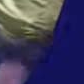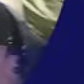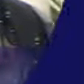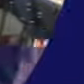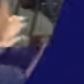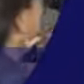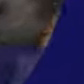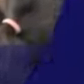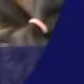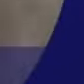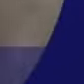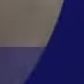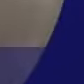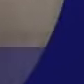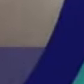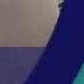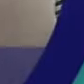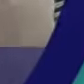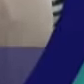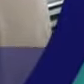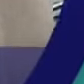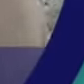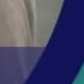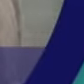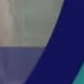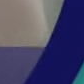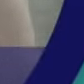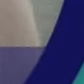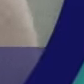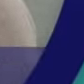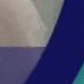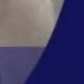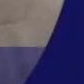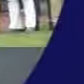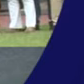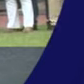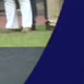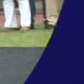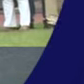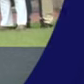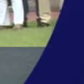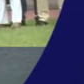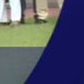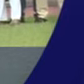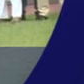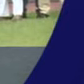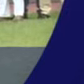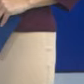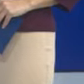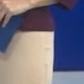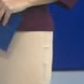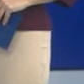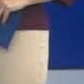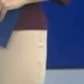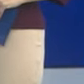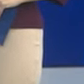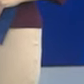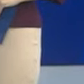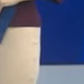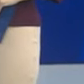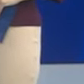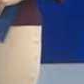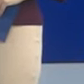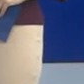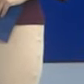Pablo Kuczynski también respondió a los cuestionamientos a su designación. Tenemos toda esta información para ustedes, pero vamos a ir de inmediato con nuestra